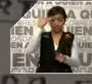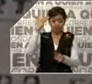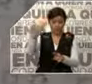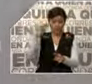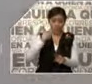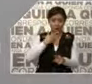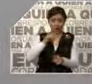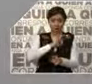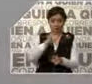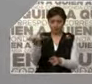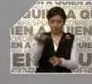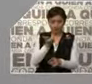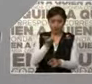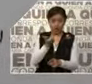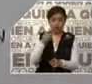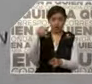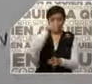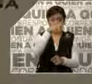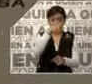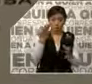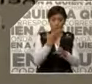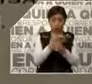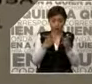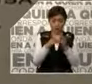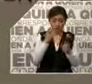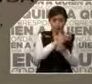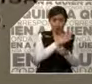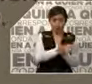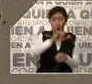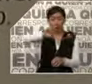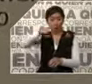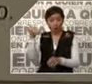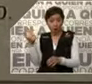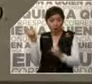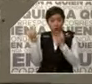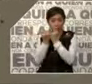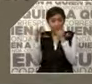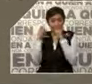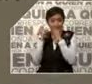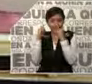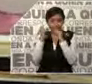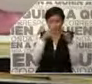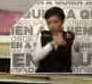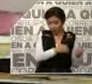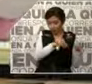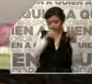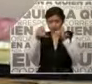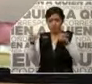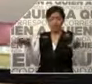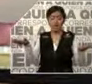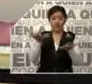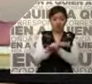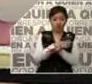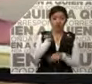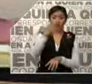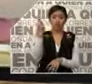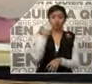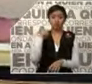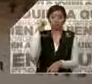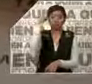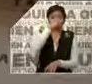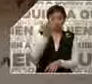cobrado, pero la compañía aseguradora fue comprada por otra institución dedicada al mismo giro, lo que hace complicado el cobro del